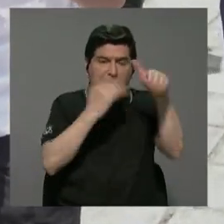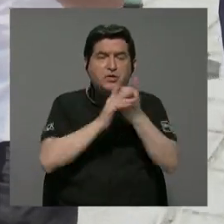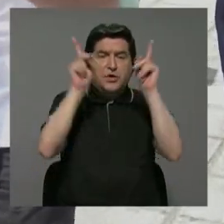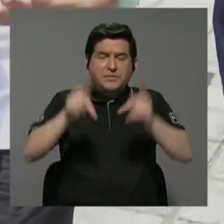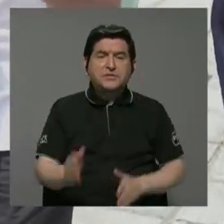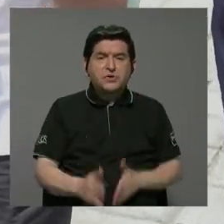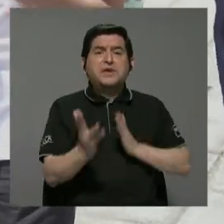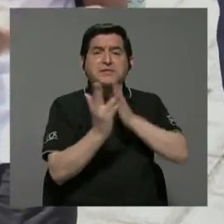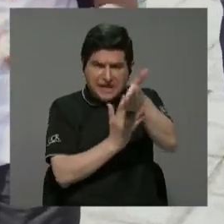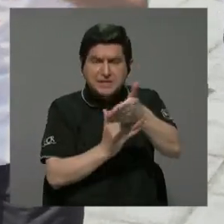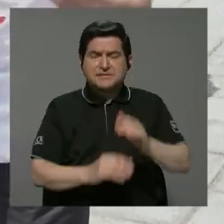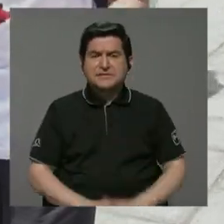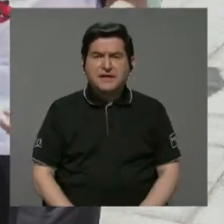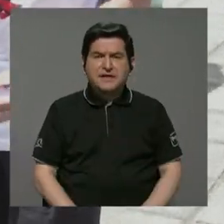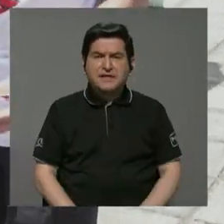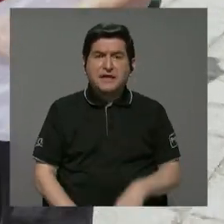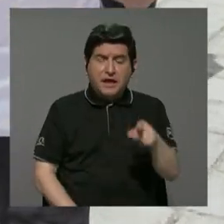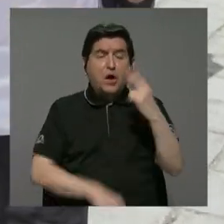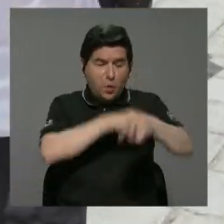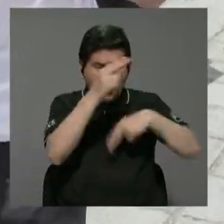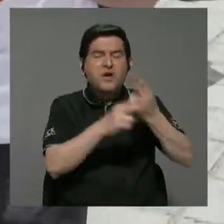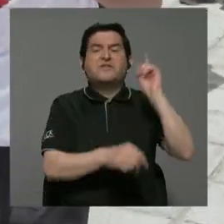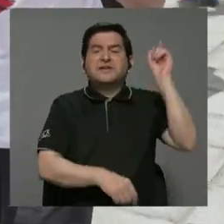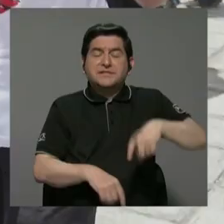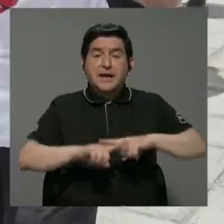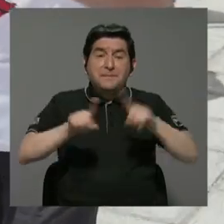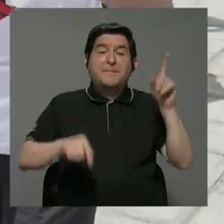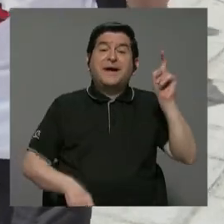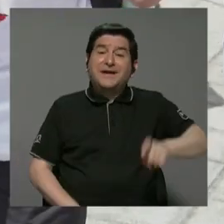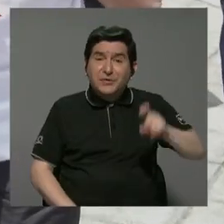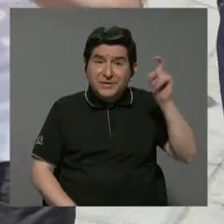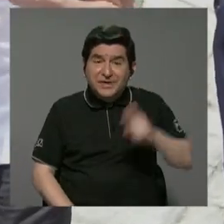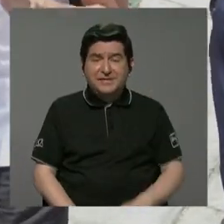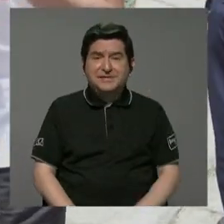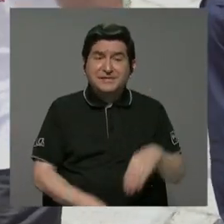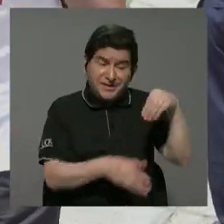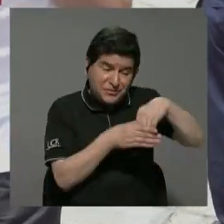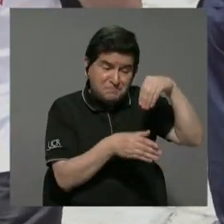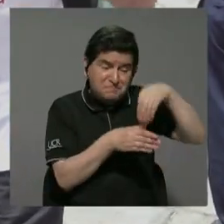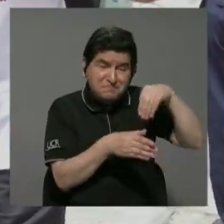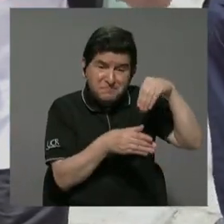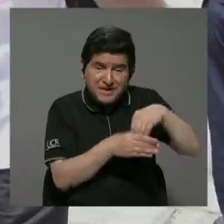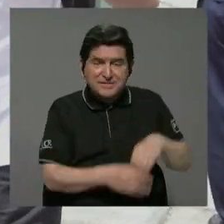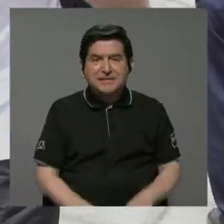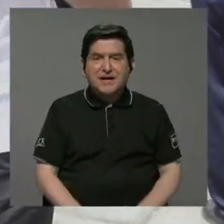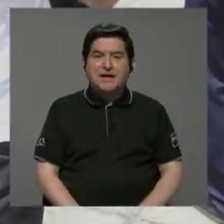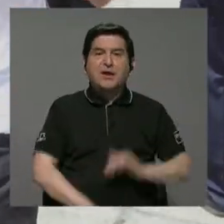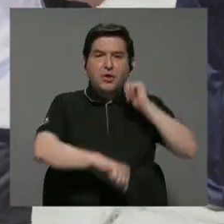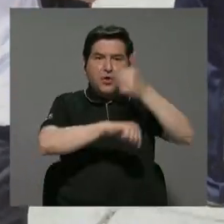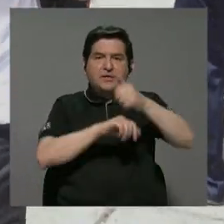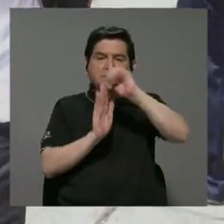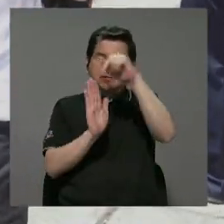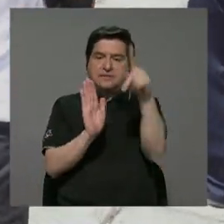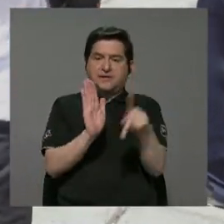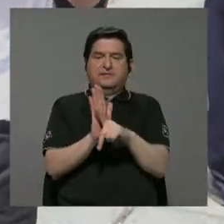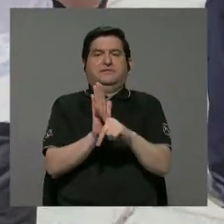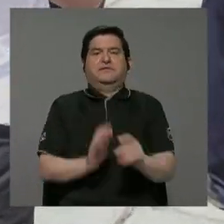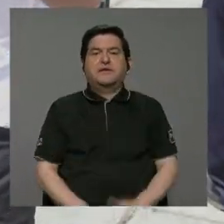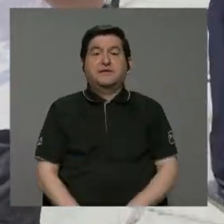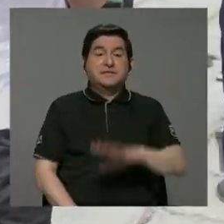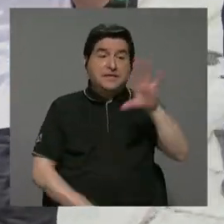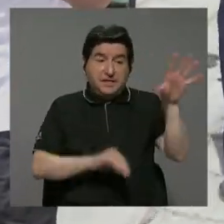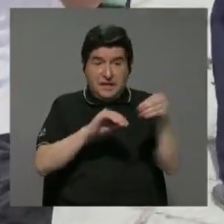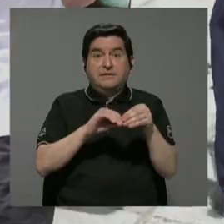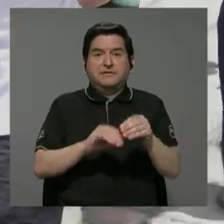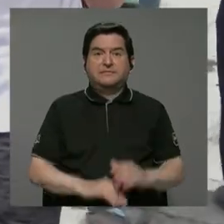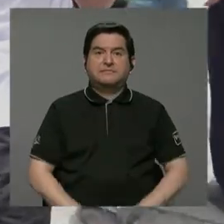ingresar a la U pública, debería ser universal, pero para eso necesitamos que se invierta lo que está estipulado en la Constitución Política y más,